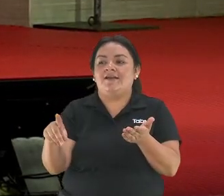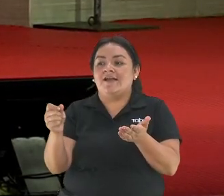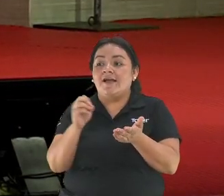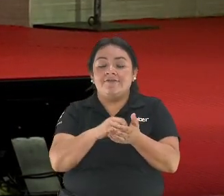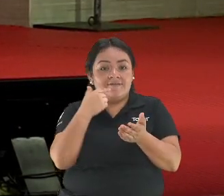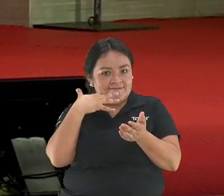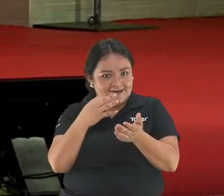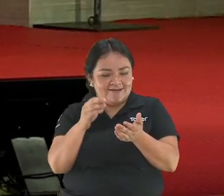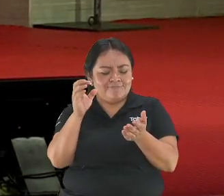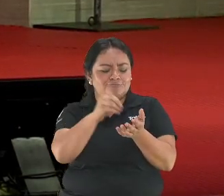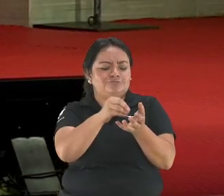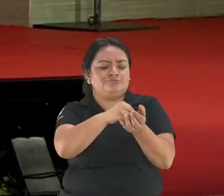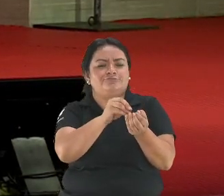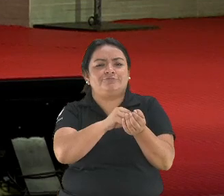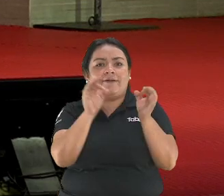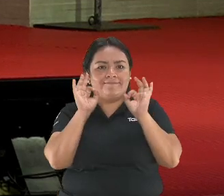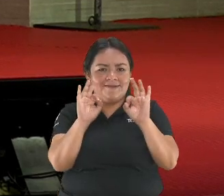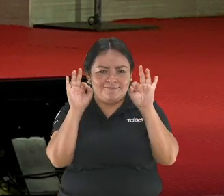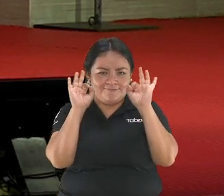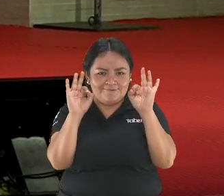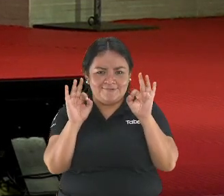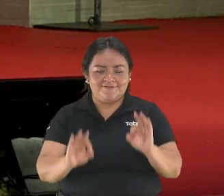frijoles le va a quedar mejor